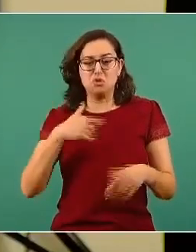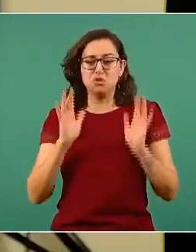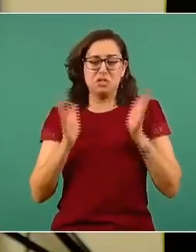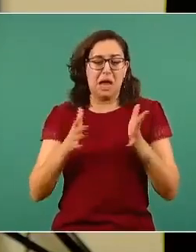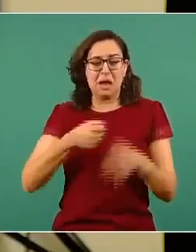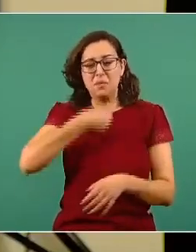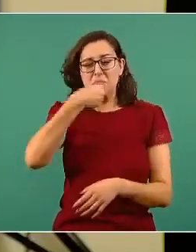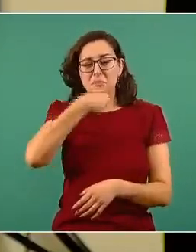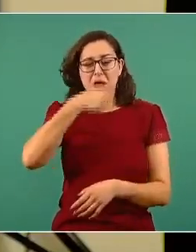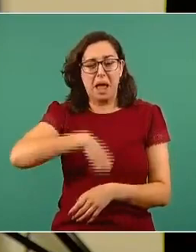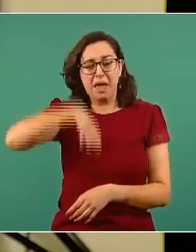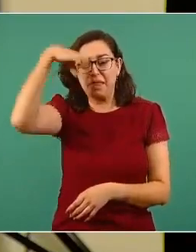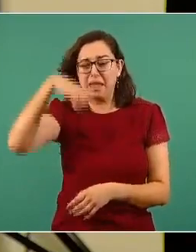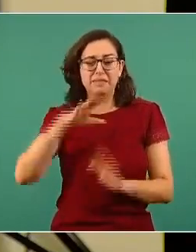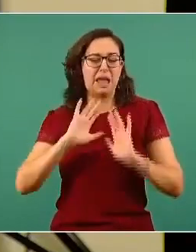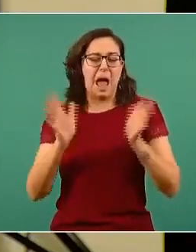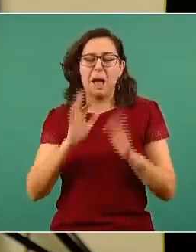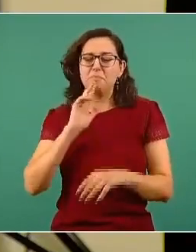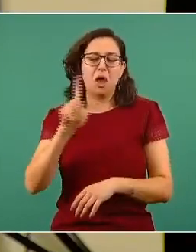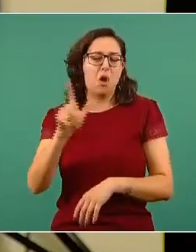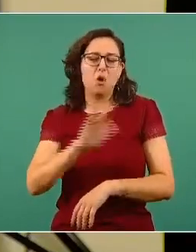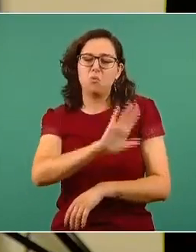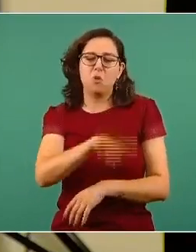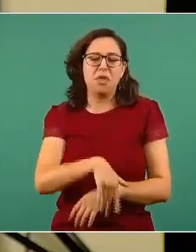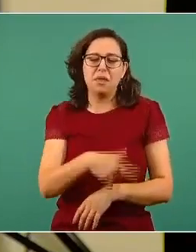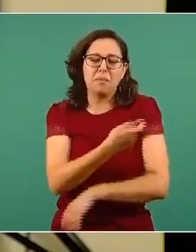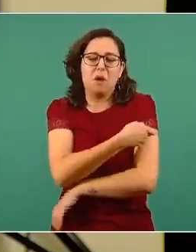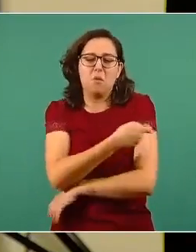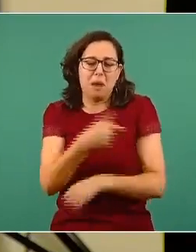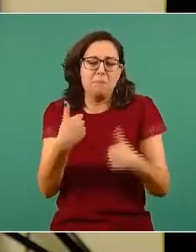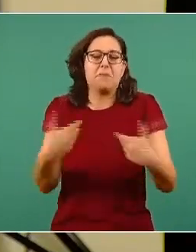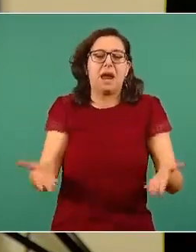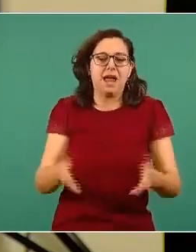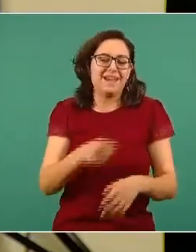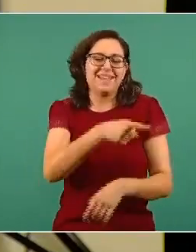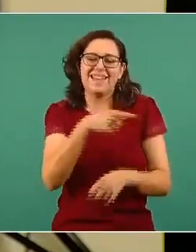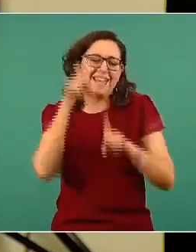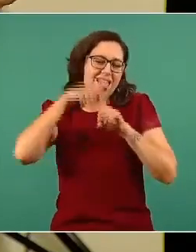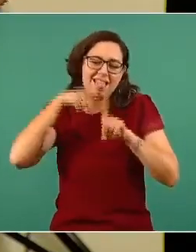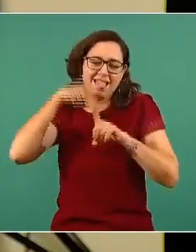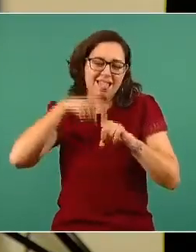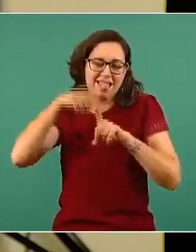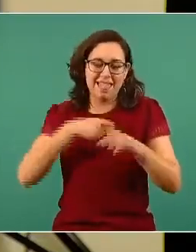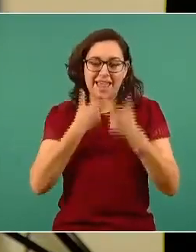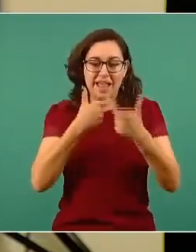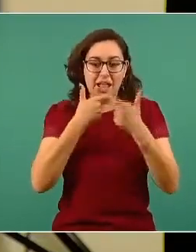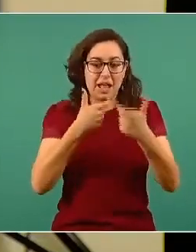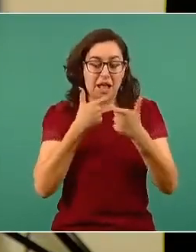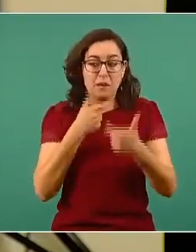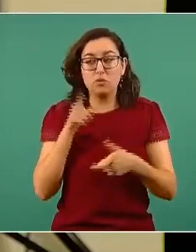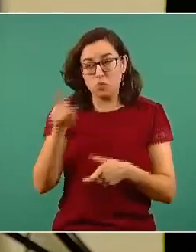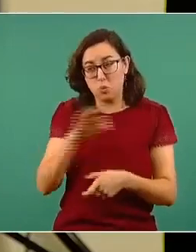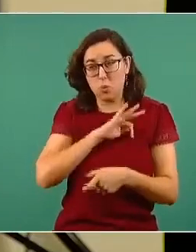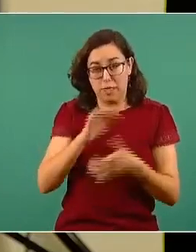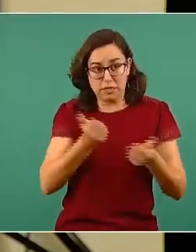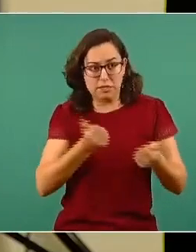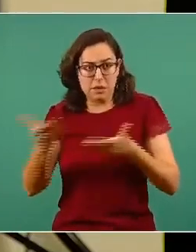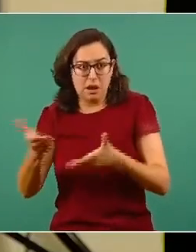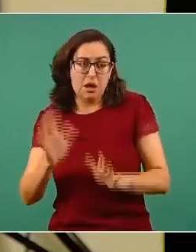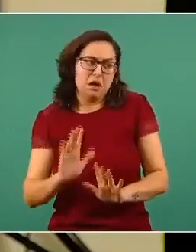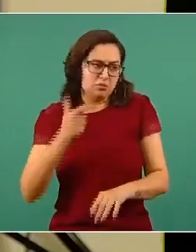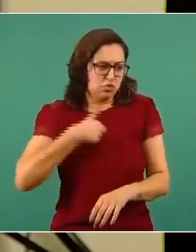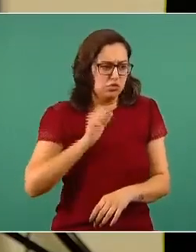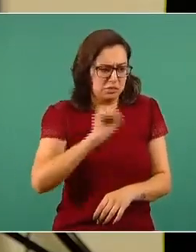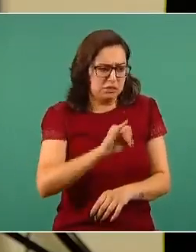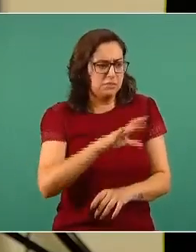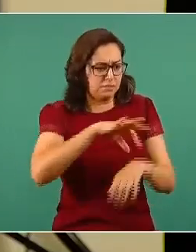vacuna, ¿no? Eso lo dice en broma a ella. Claro. Entonces me dijo, puedes llevarme tú, y la llevé a la alcaldía de al lado, claro, ¿no? Pero hay